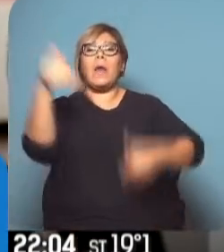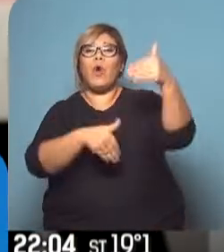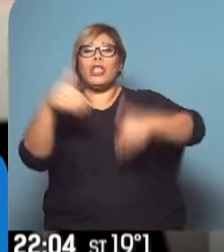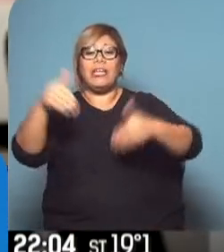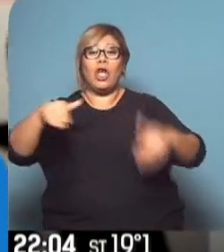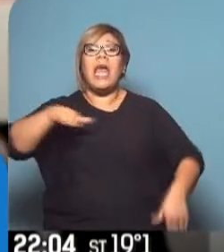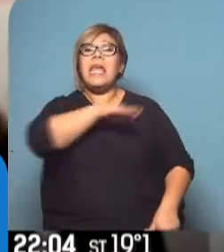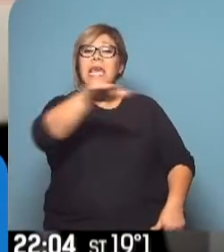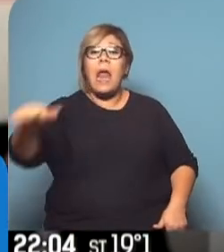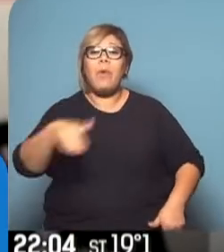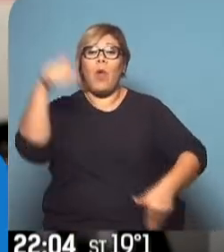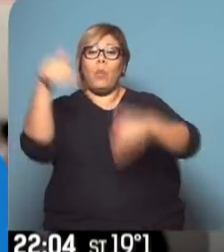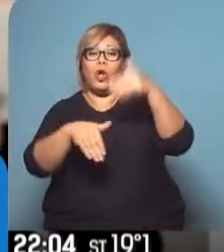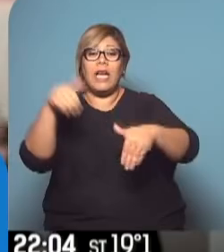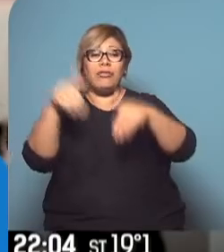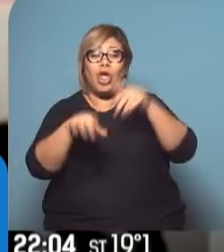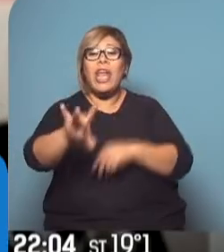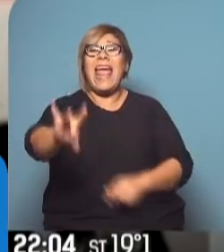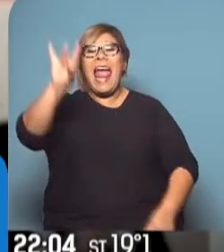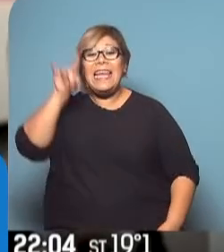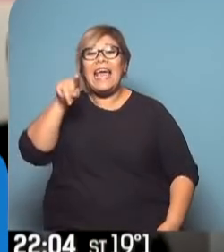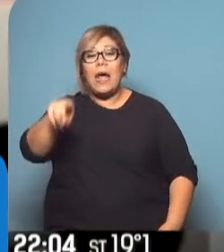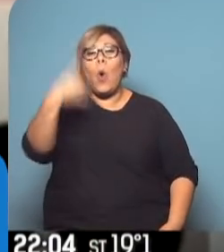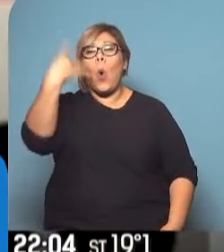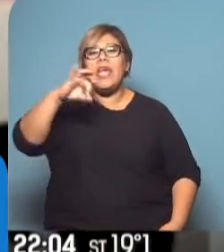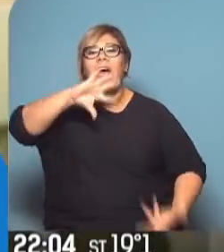única forma de llegar a la presidencia de la República.